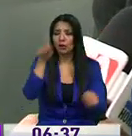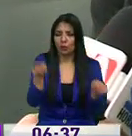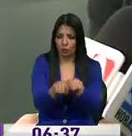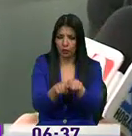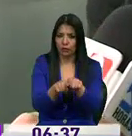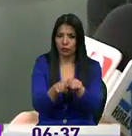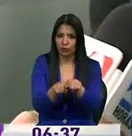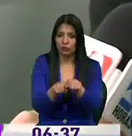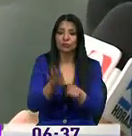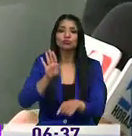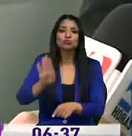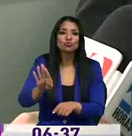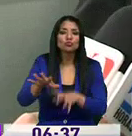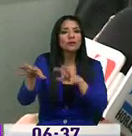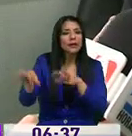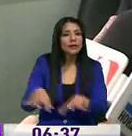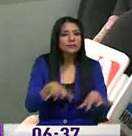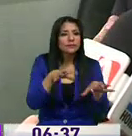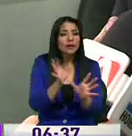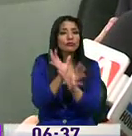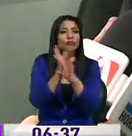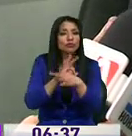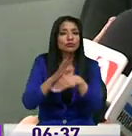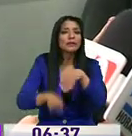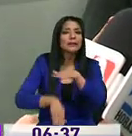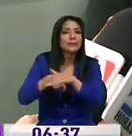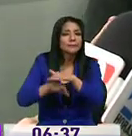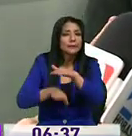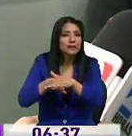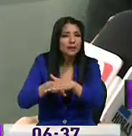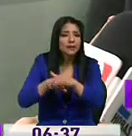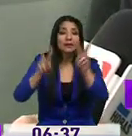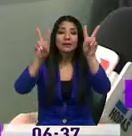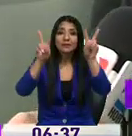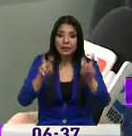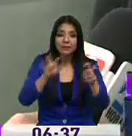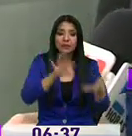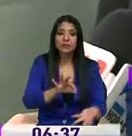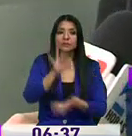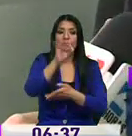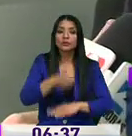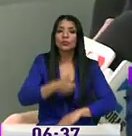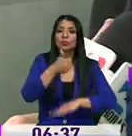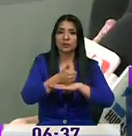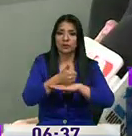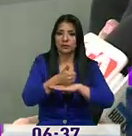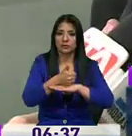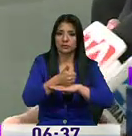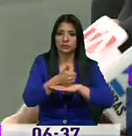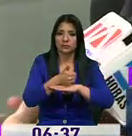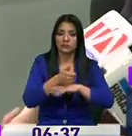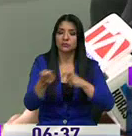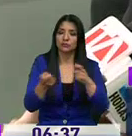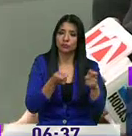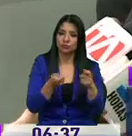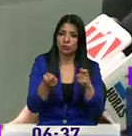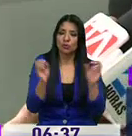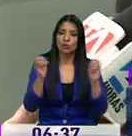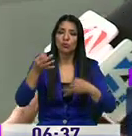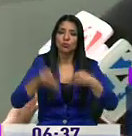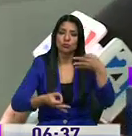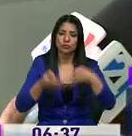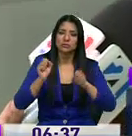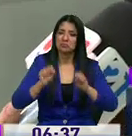de limitar las funciones de este consejo sobre todo en el tema de la designación de autoridades tanto de control como de justicia